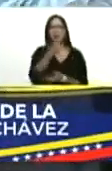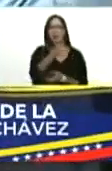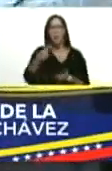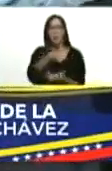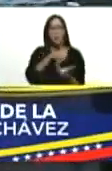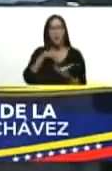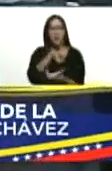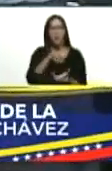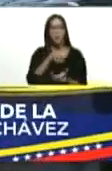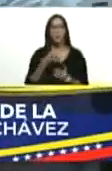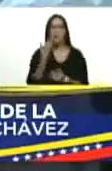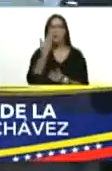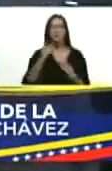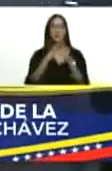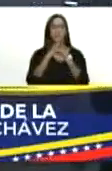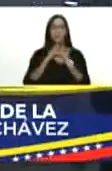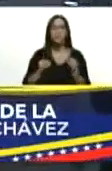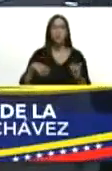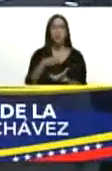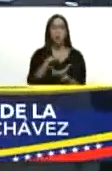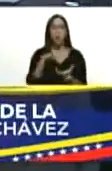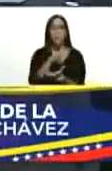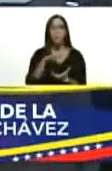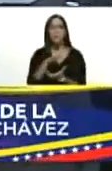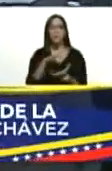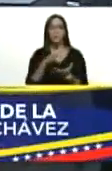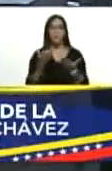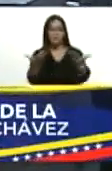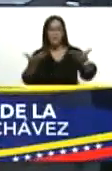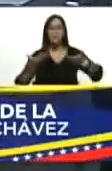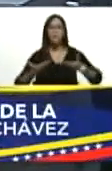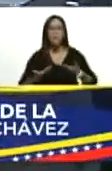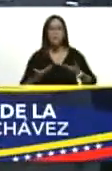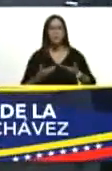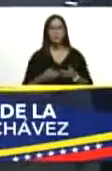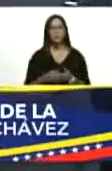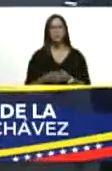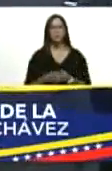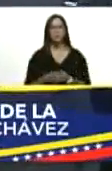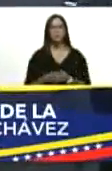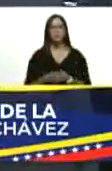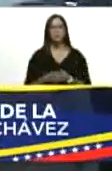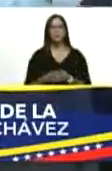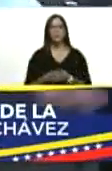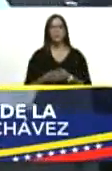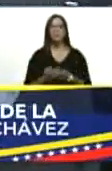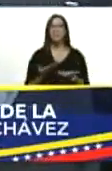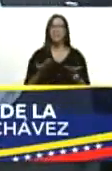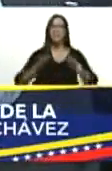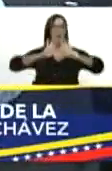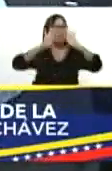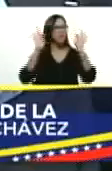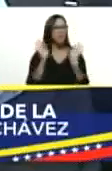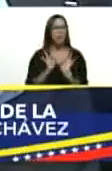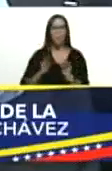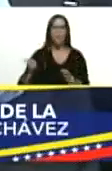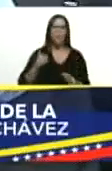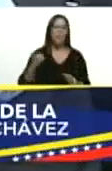para enfrentar todos los obstáculos y adversidades de la característica que fuera: